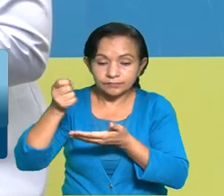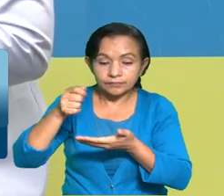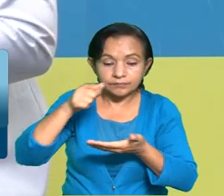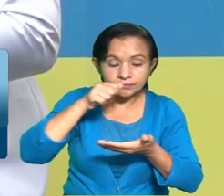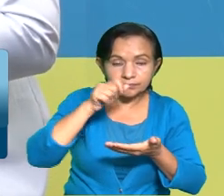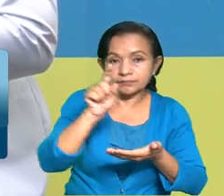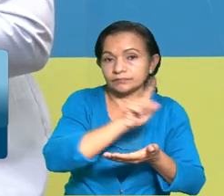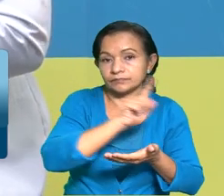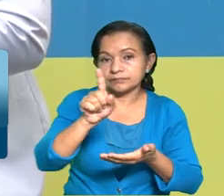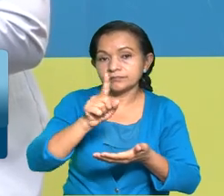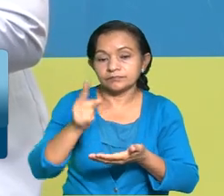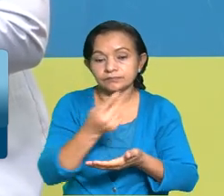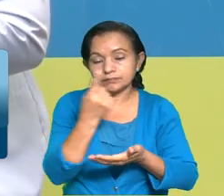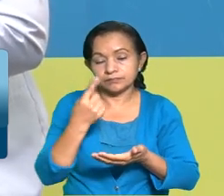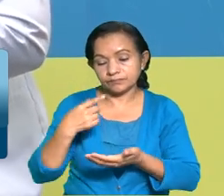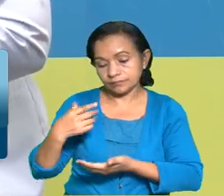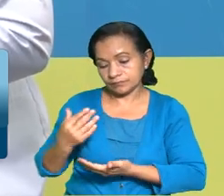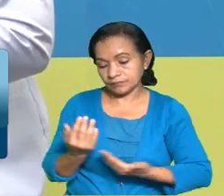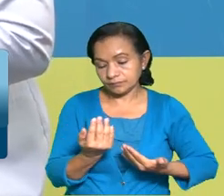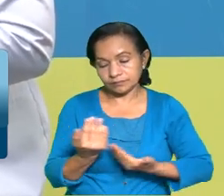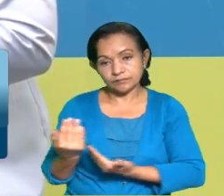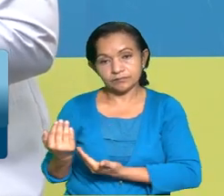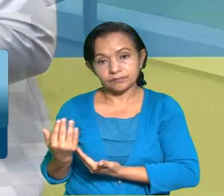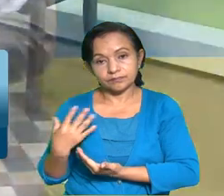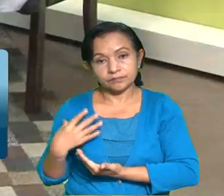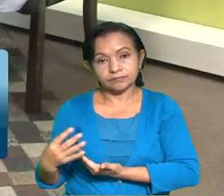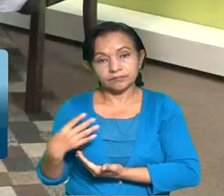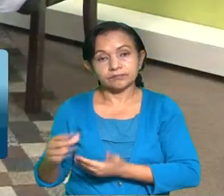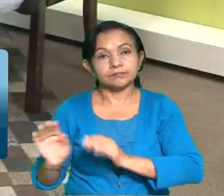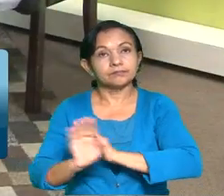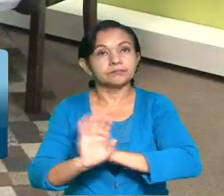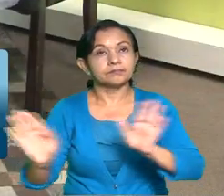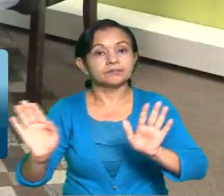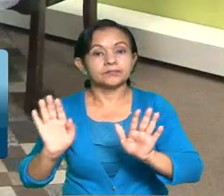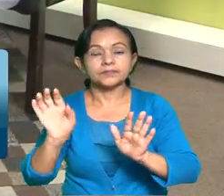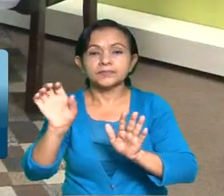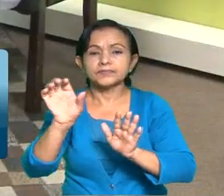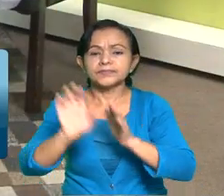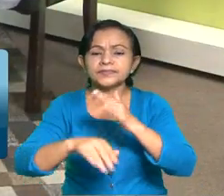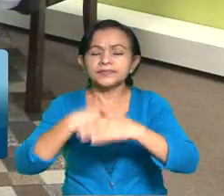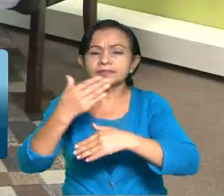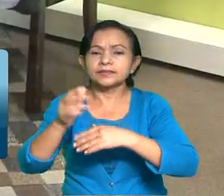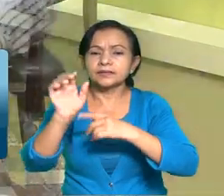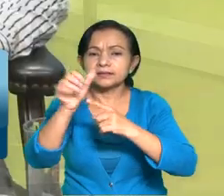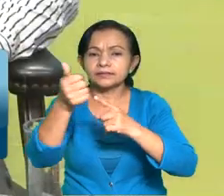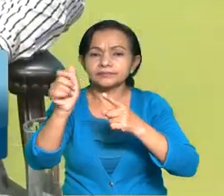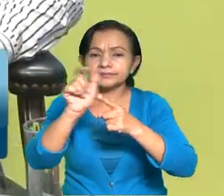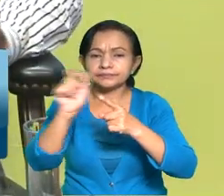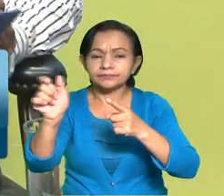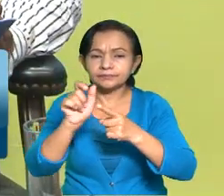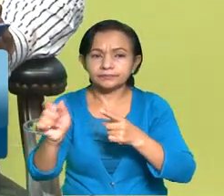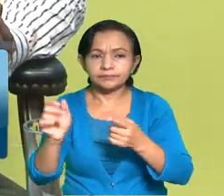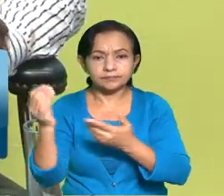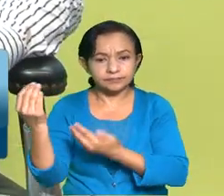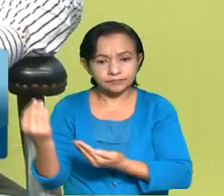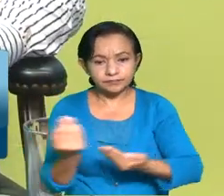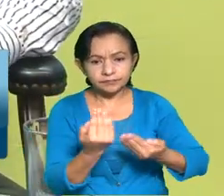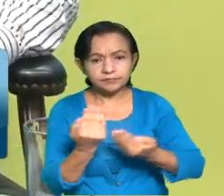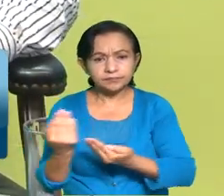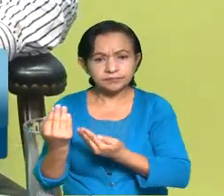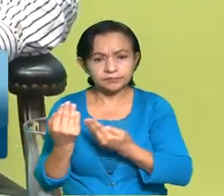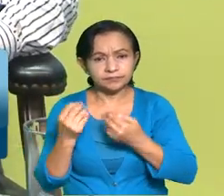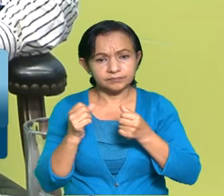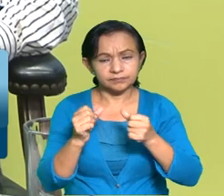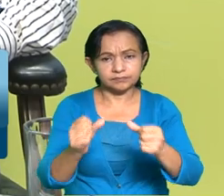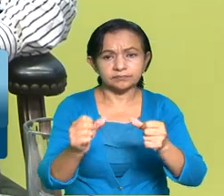los bebés si no es la lactancia materna. Ahora, después de los 6 meses, un bebé puede seguir recibiendo